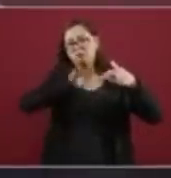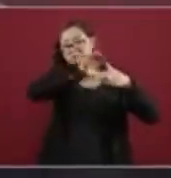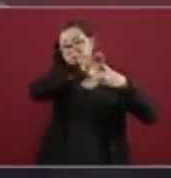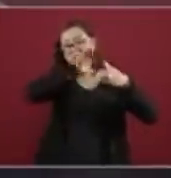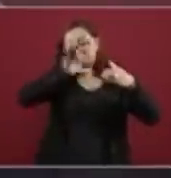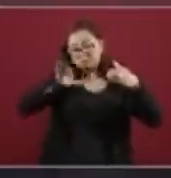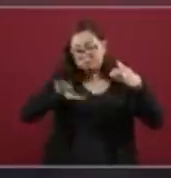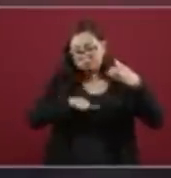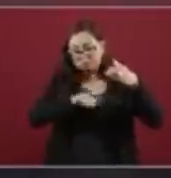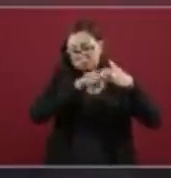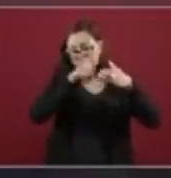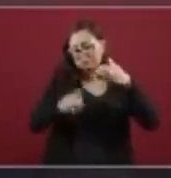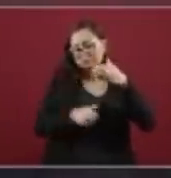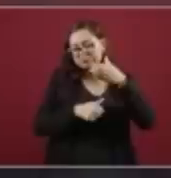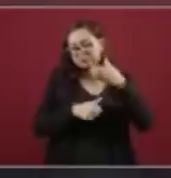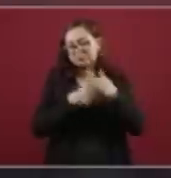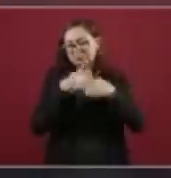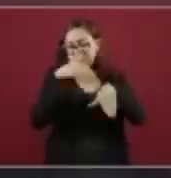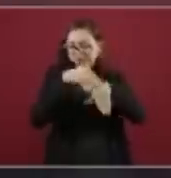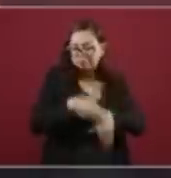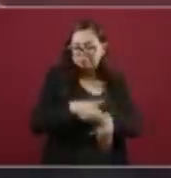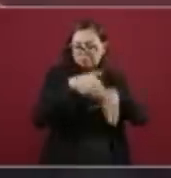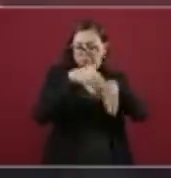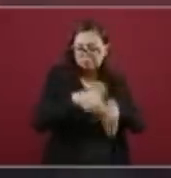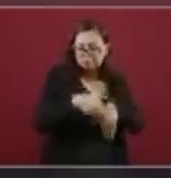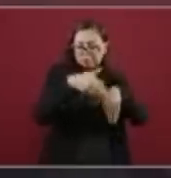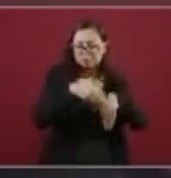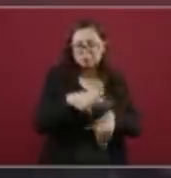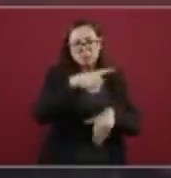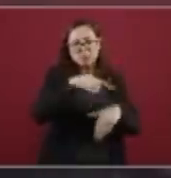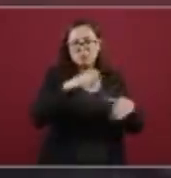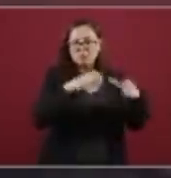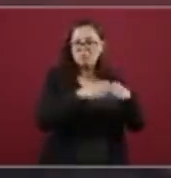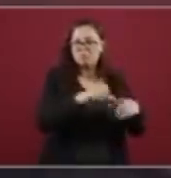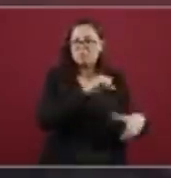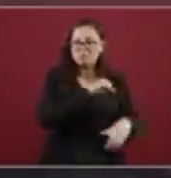de maleantes, de malandrines.